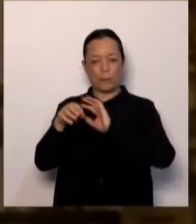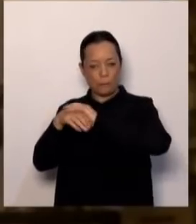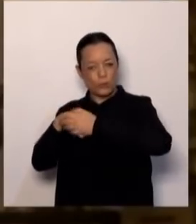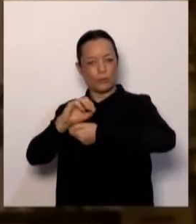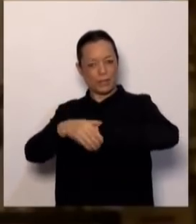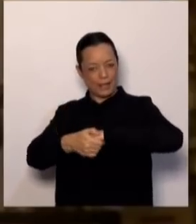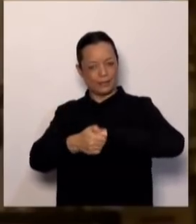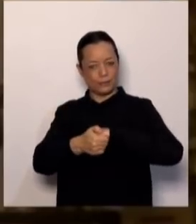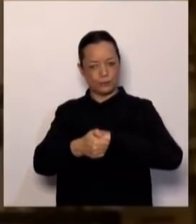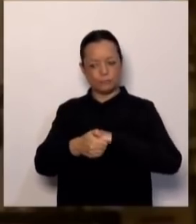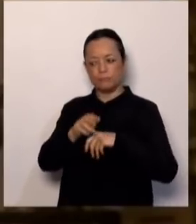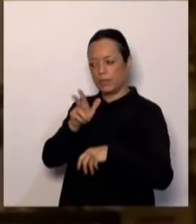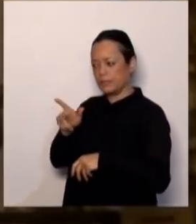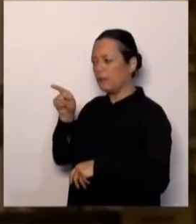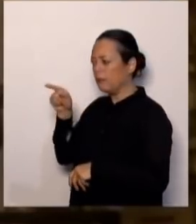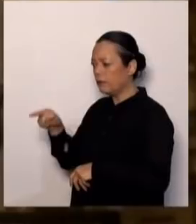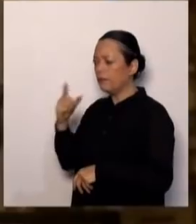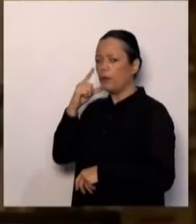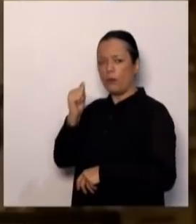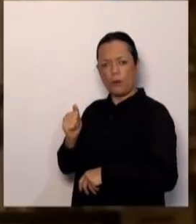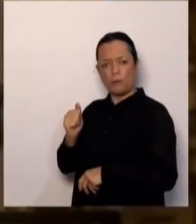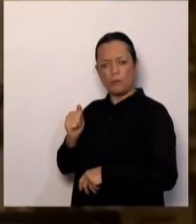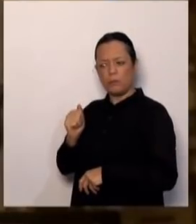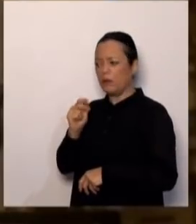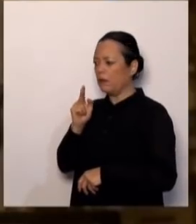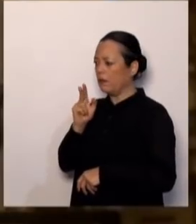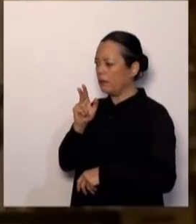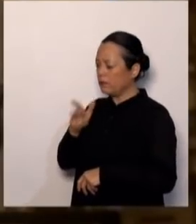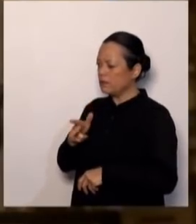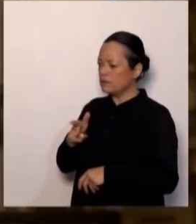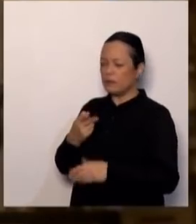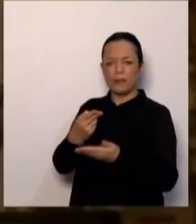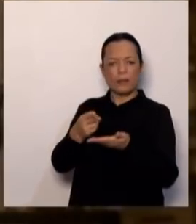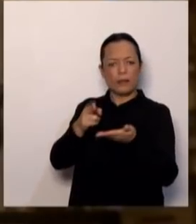hombre dice que no hay que pagar los impuestos.